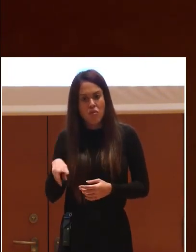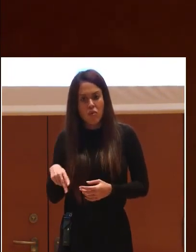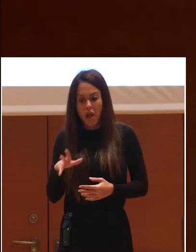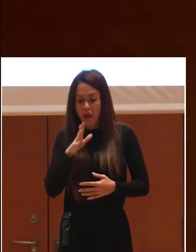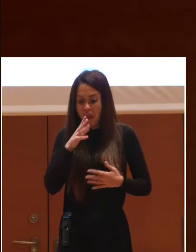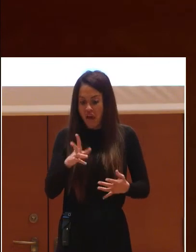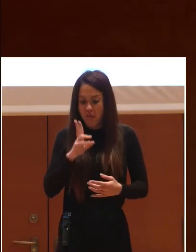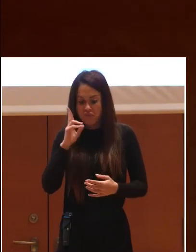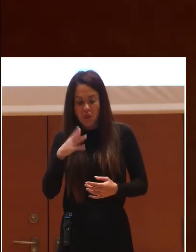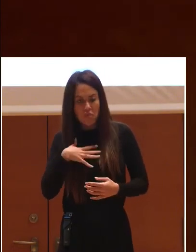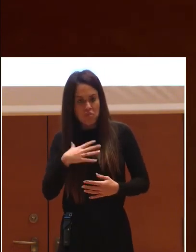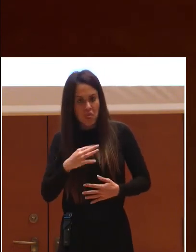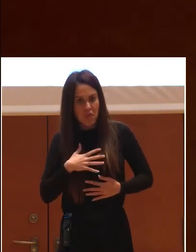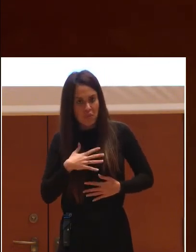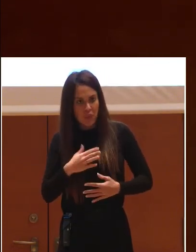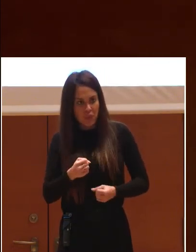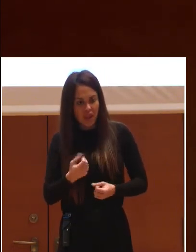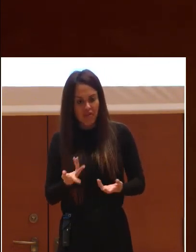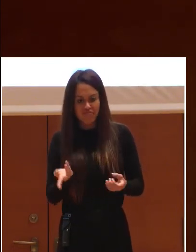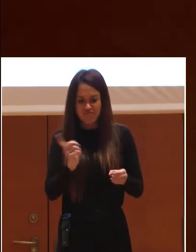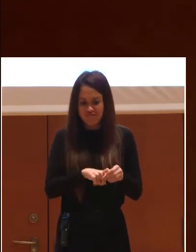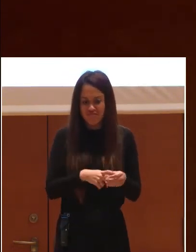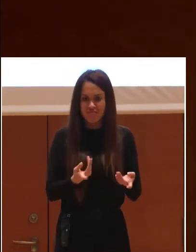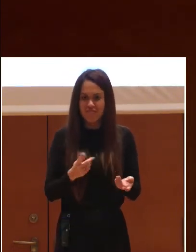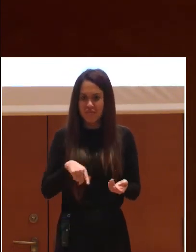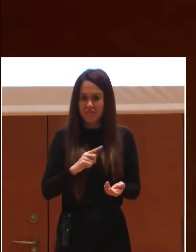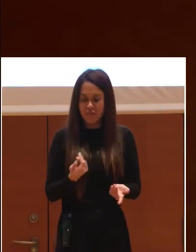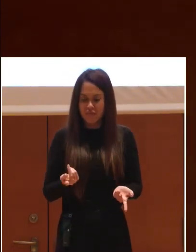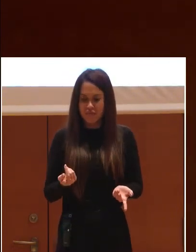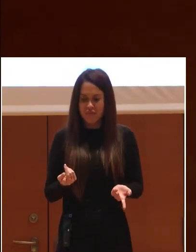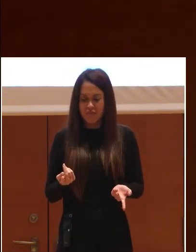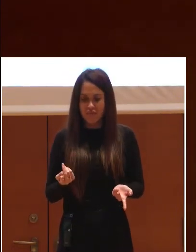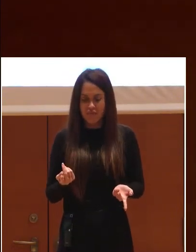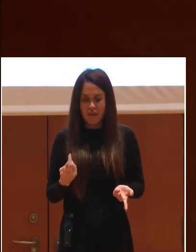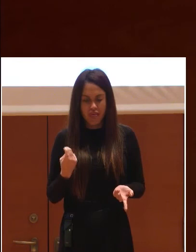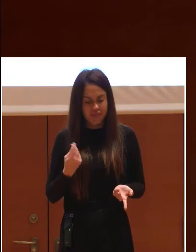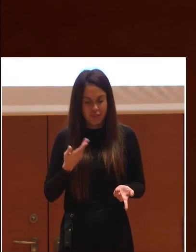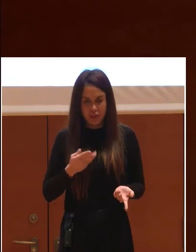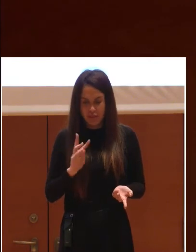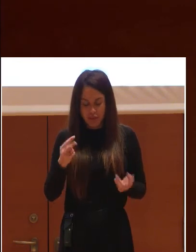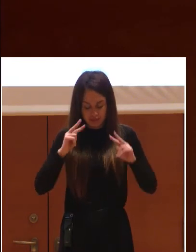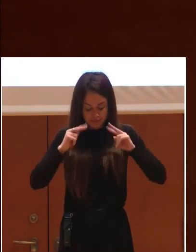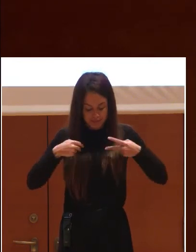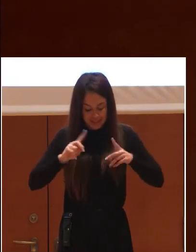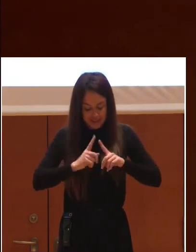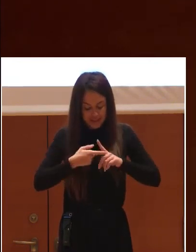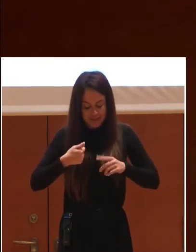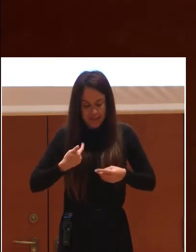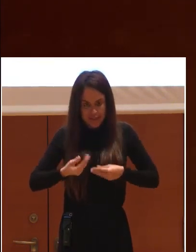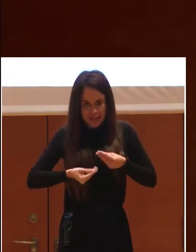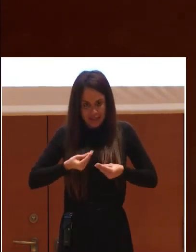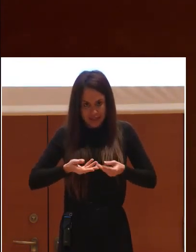no han podido ayudar en temas como este y ahora lo pueden hacer